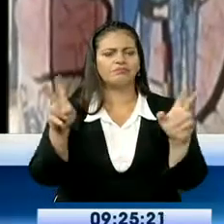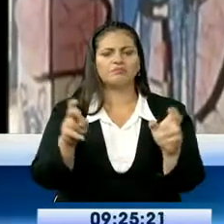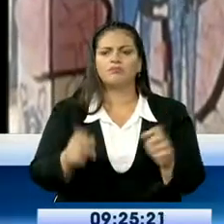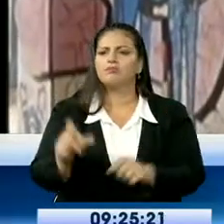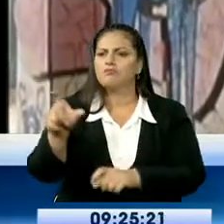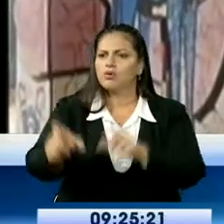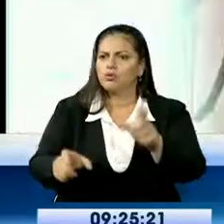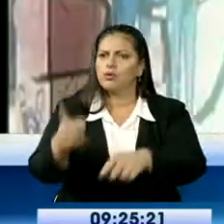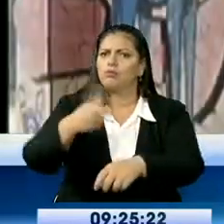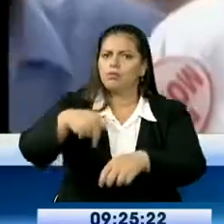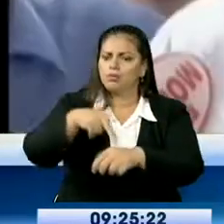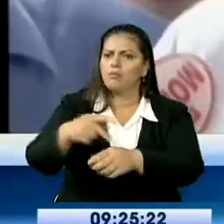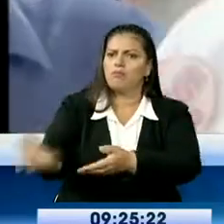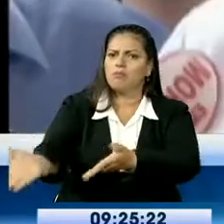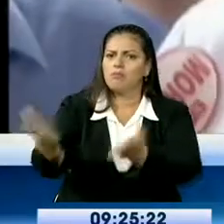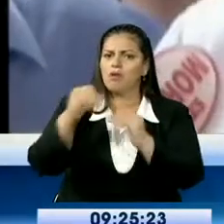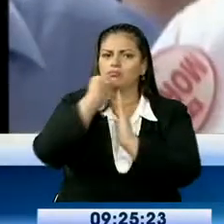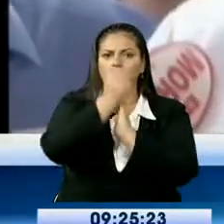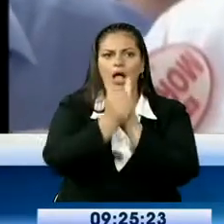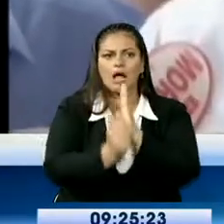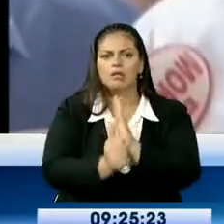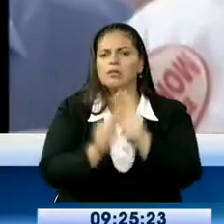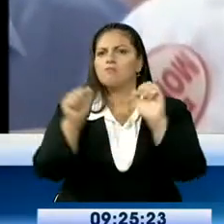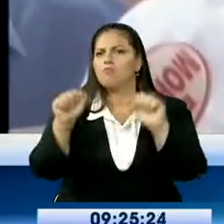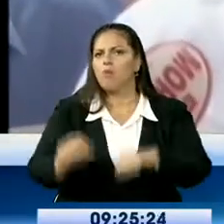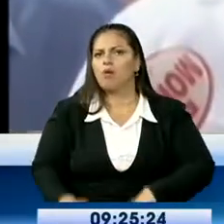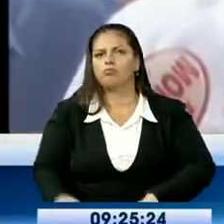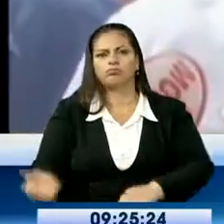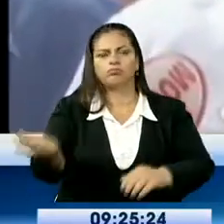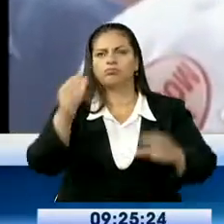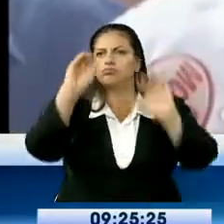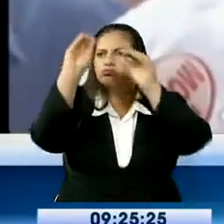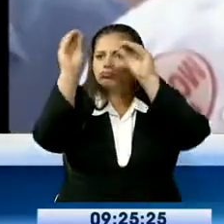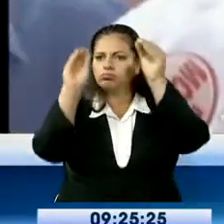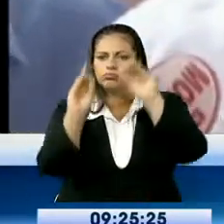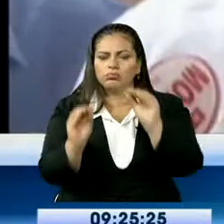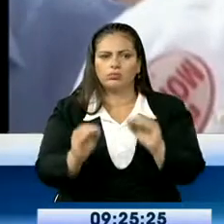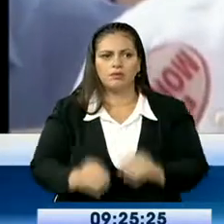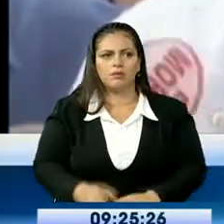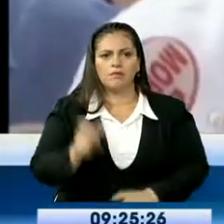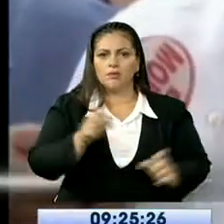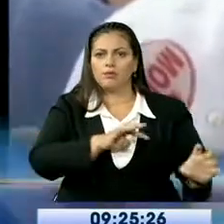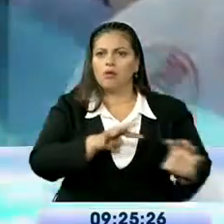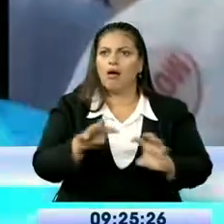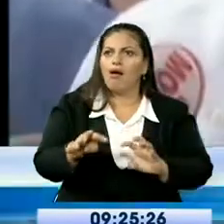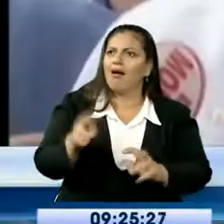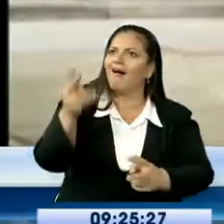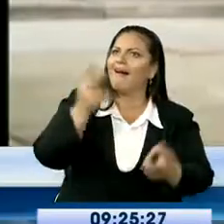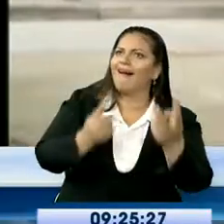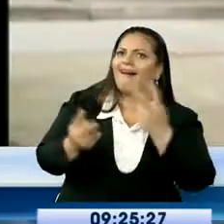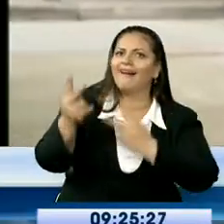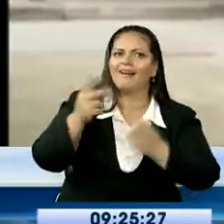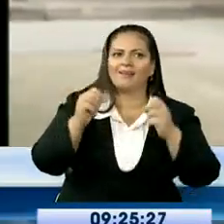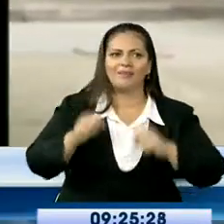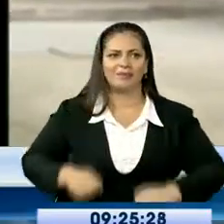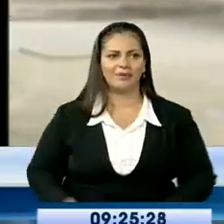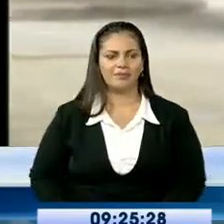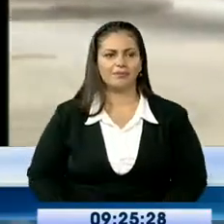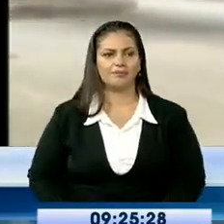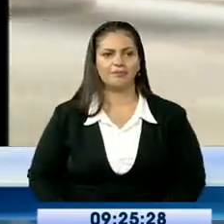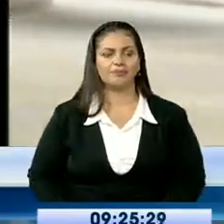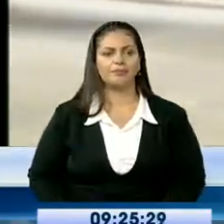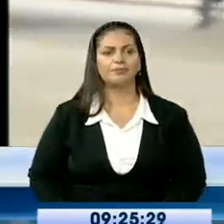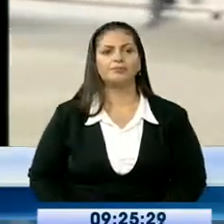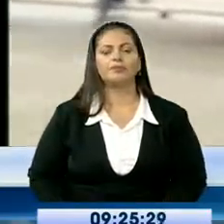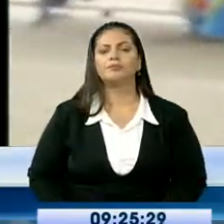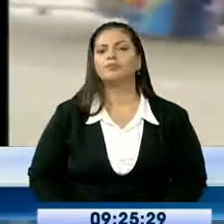atractivo turístico. A través del programa Guayarte, que como lo he indicado, ya ocupa no solo los